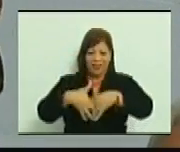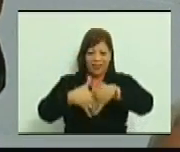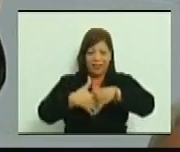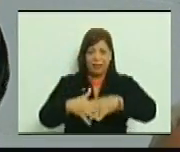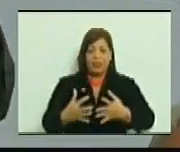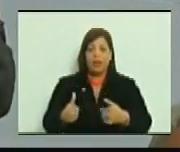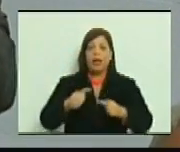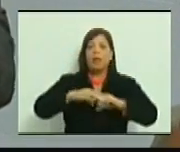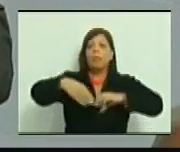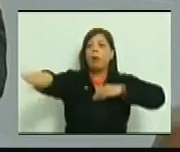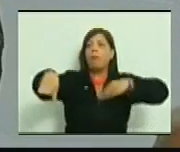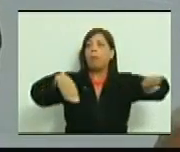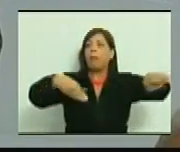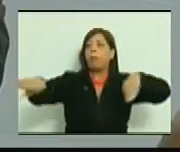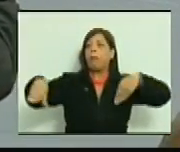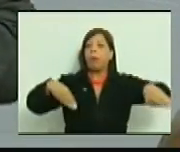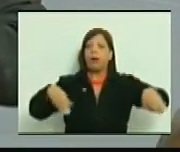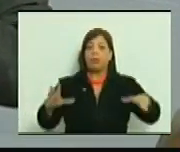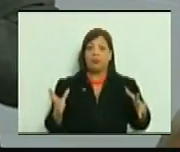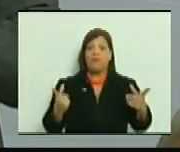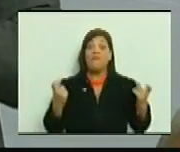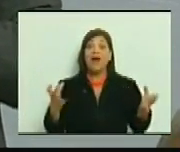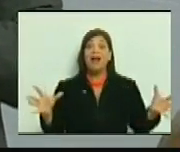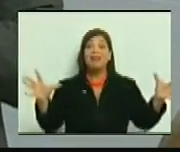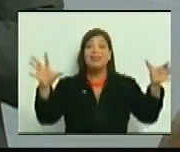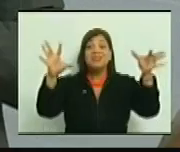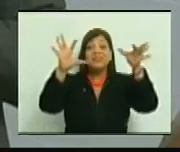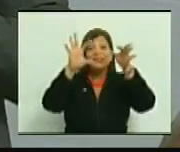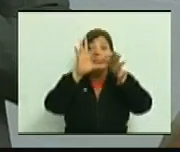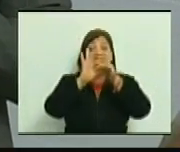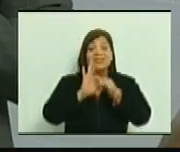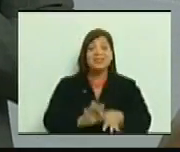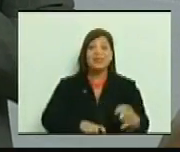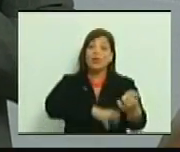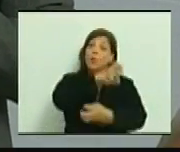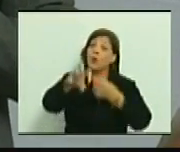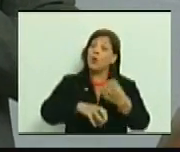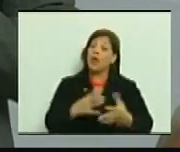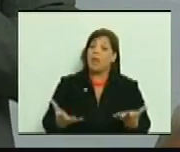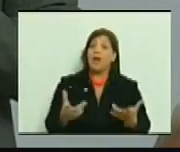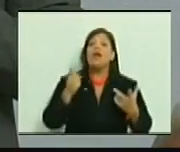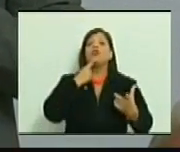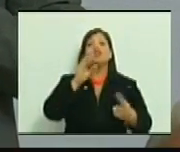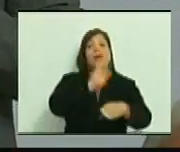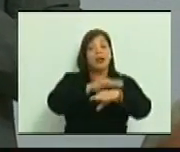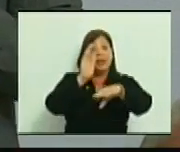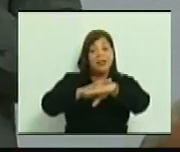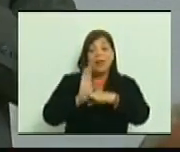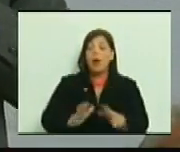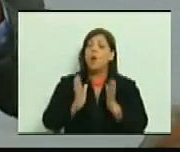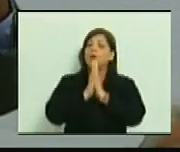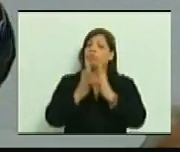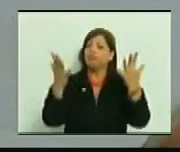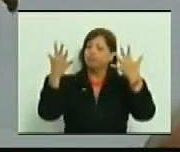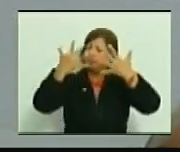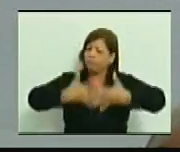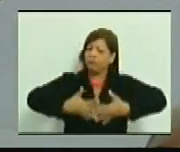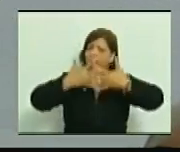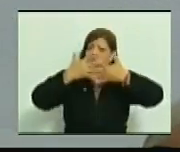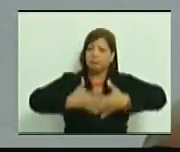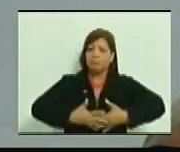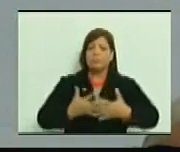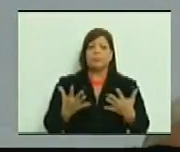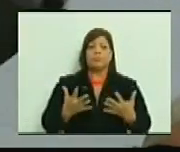Pero cada una está por su lado. Y eso es lo que el presidente Maduro ha venido buscando, ha venido encontrando. Y con las demás se ha